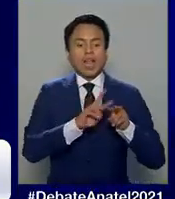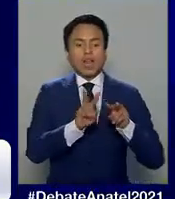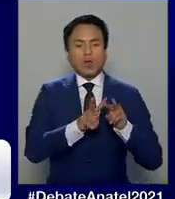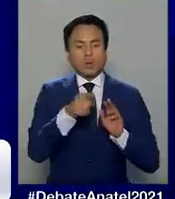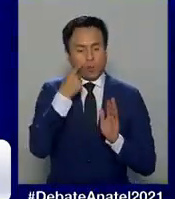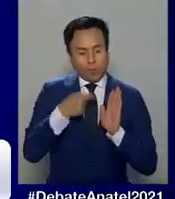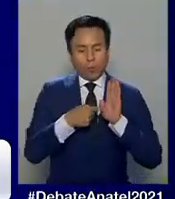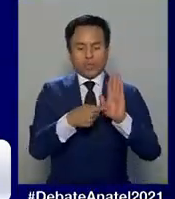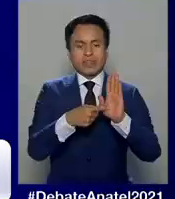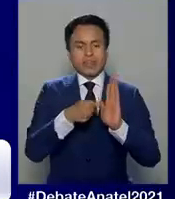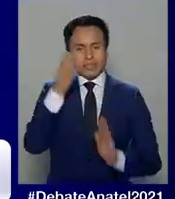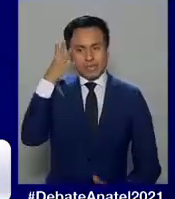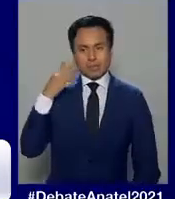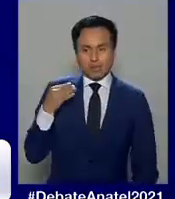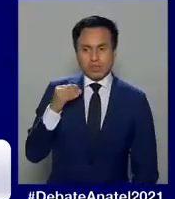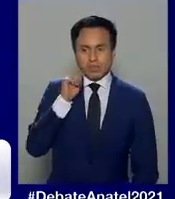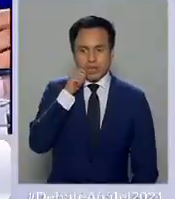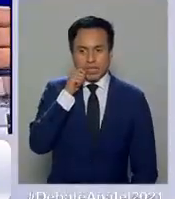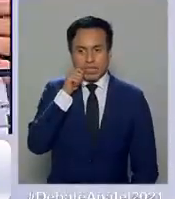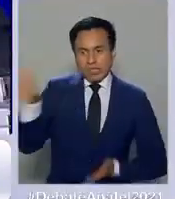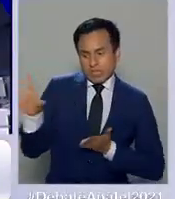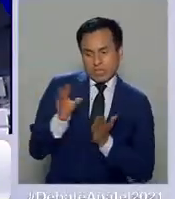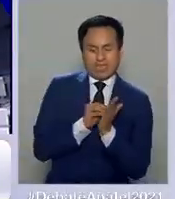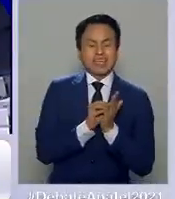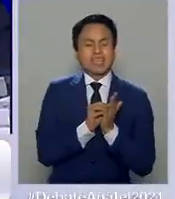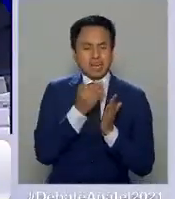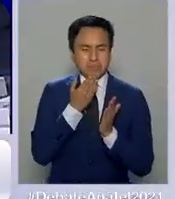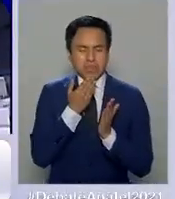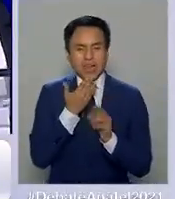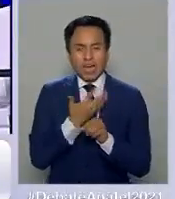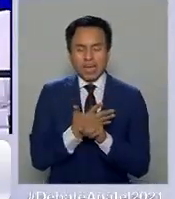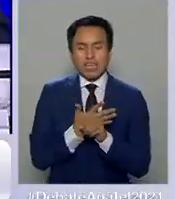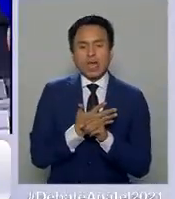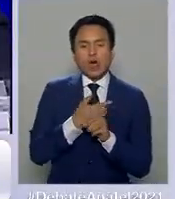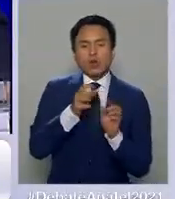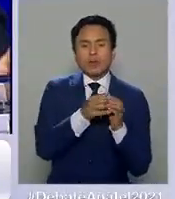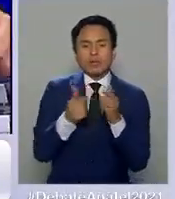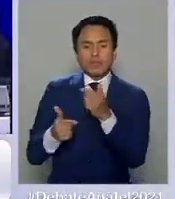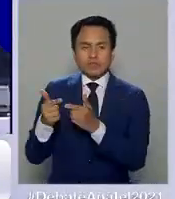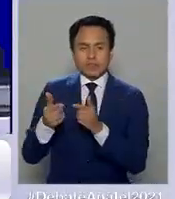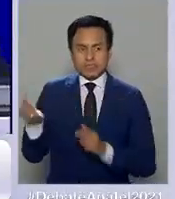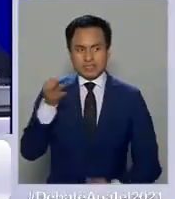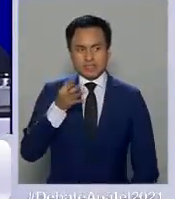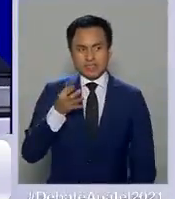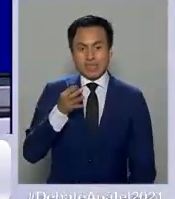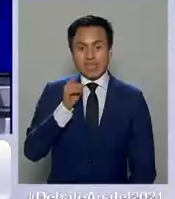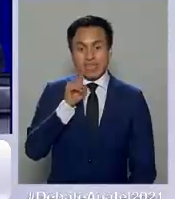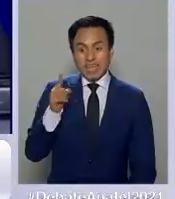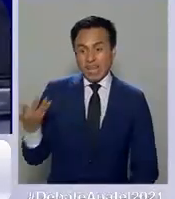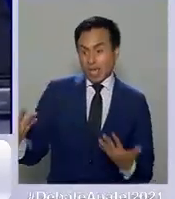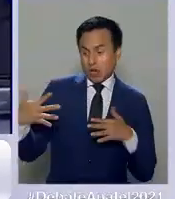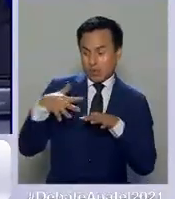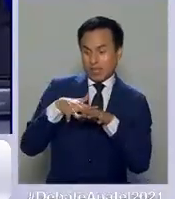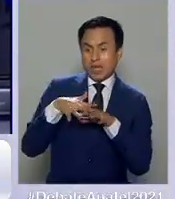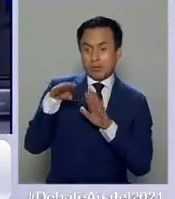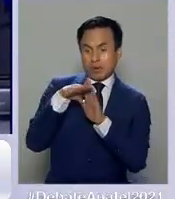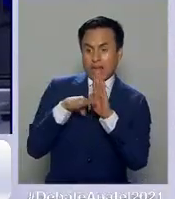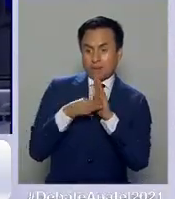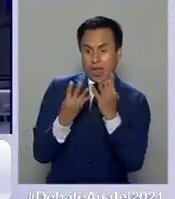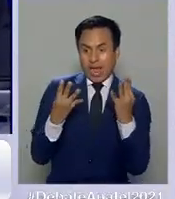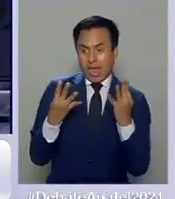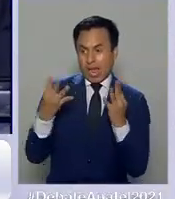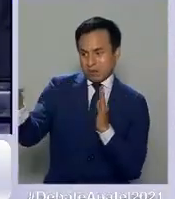la candidatura de Yasna Proboste, que involucraba también a los otros partidos, dice que el programa que salió de ahí, la convergencia que salió de ahí,